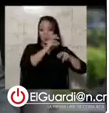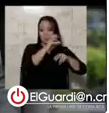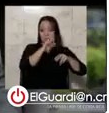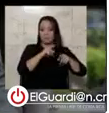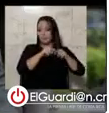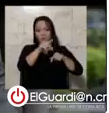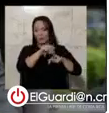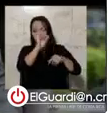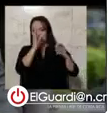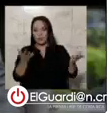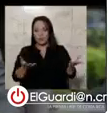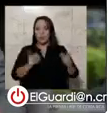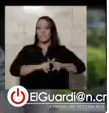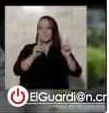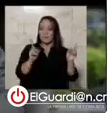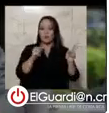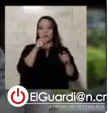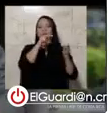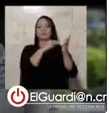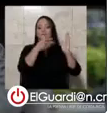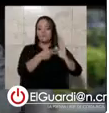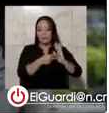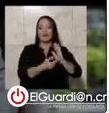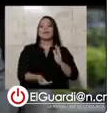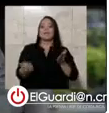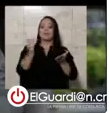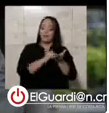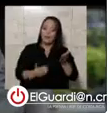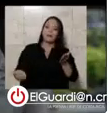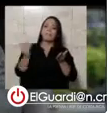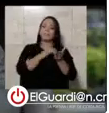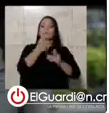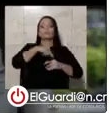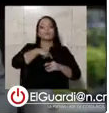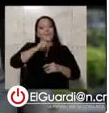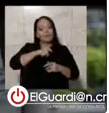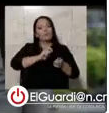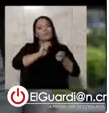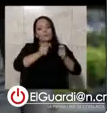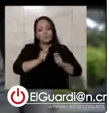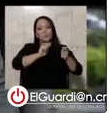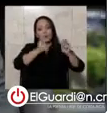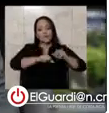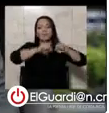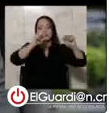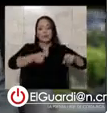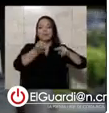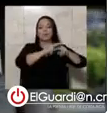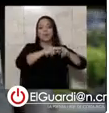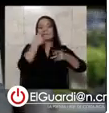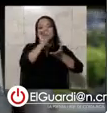eligió. Sin embargo, eso significa que reiteradamente vamos a tener que estar haciendo modificaciones a nuestro sistema tributario